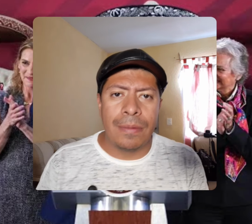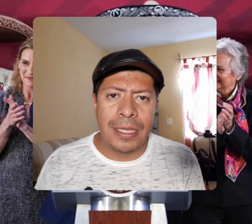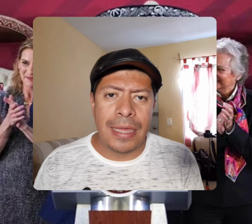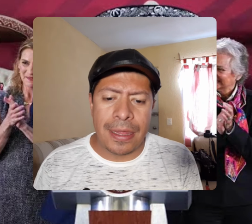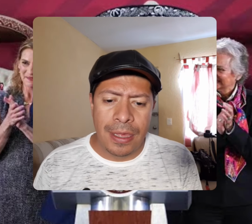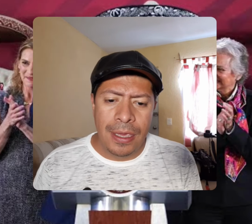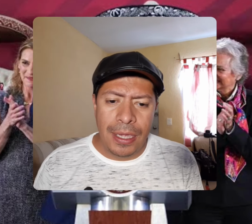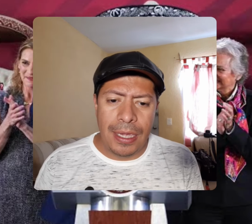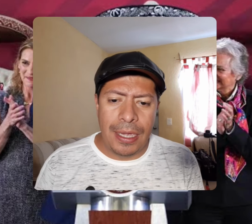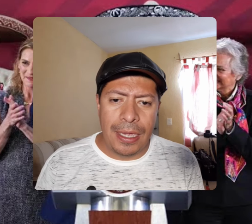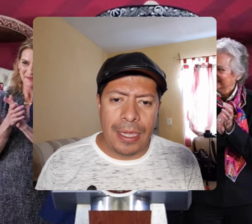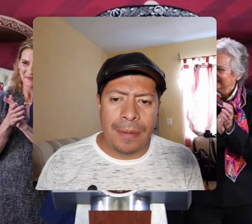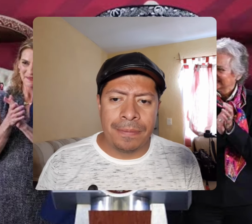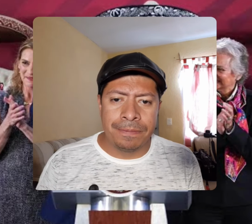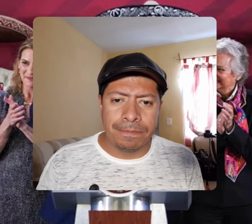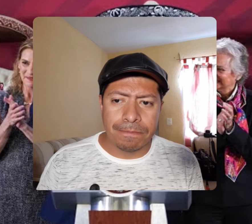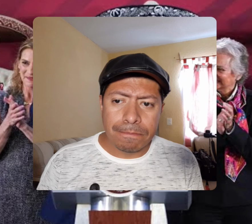alguna habilidad